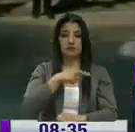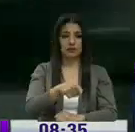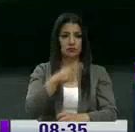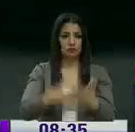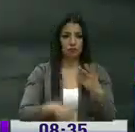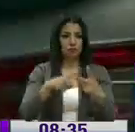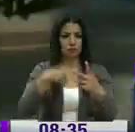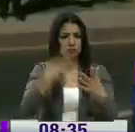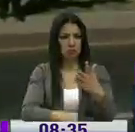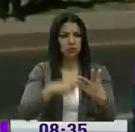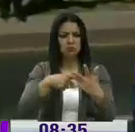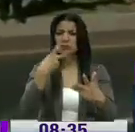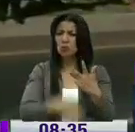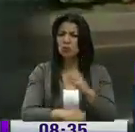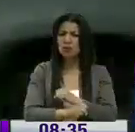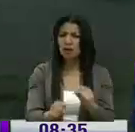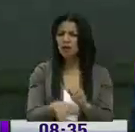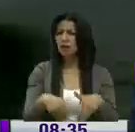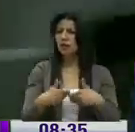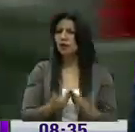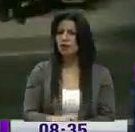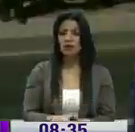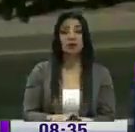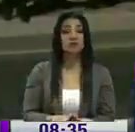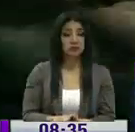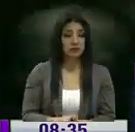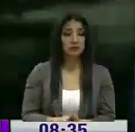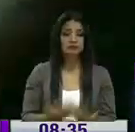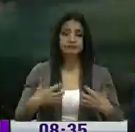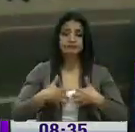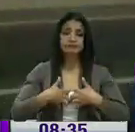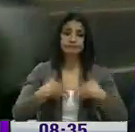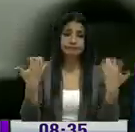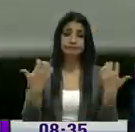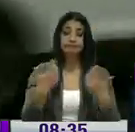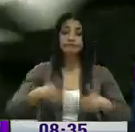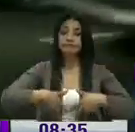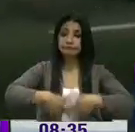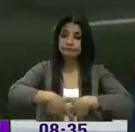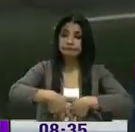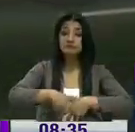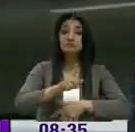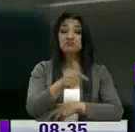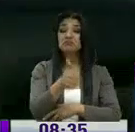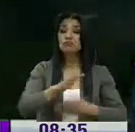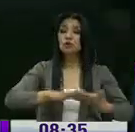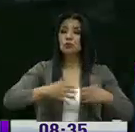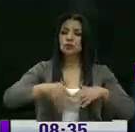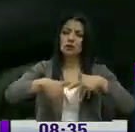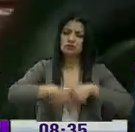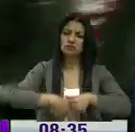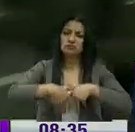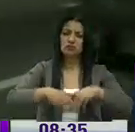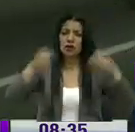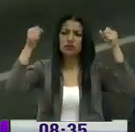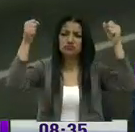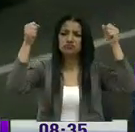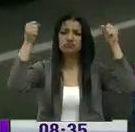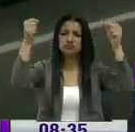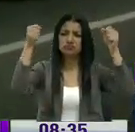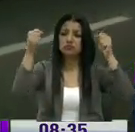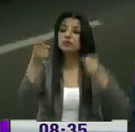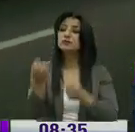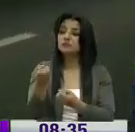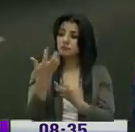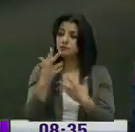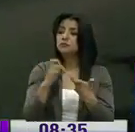que son lastimosamente afectados por este tipo de multas. Entonces, vamos a hablar con parte de la comunidad para que, por favor, nos señale cuál es el